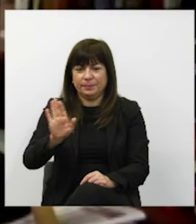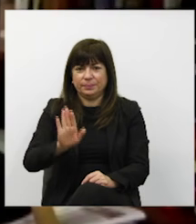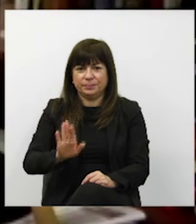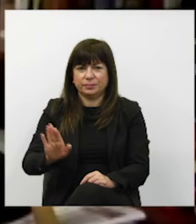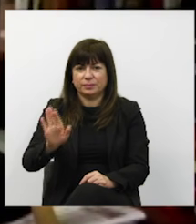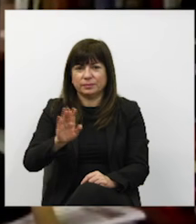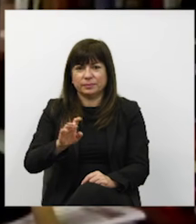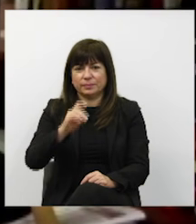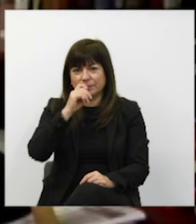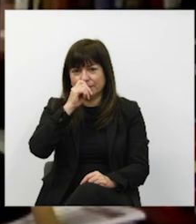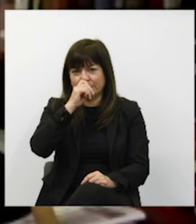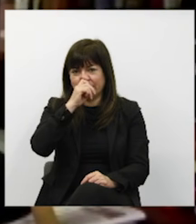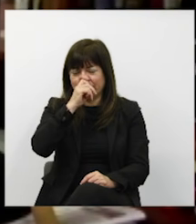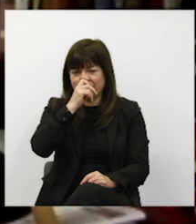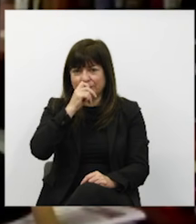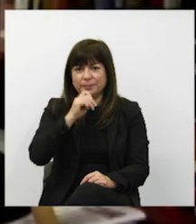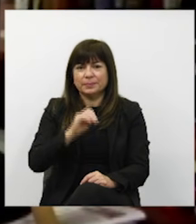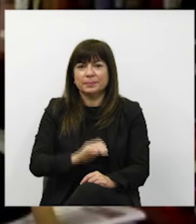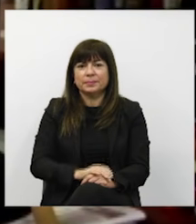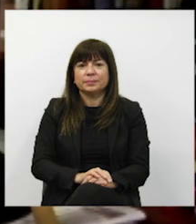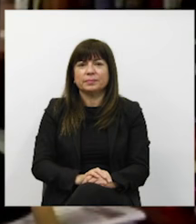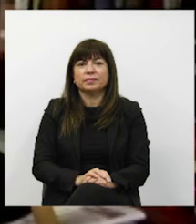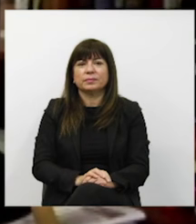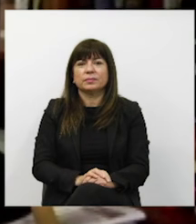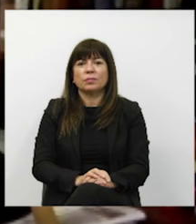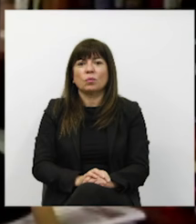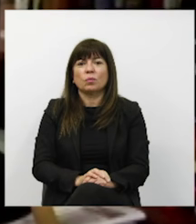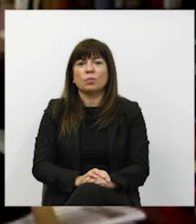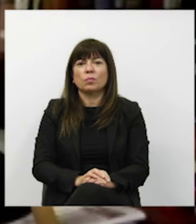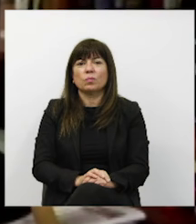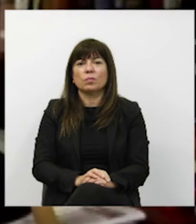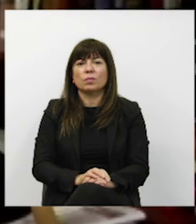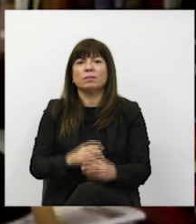de las cuentas puras y límpidas